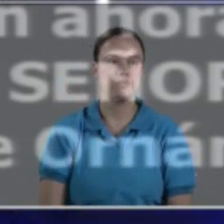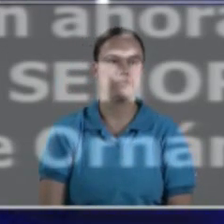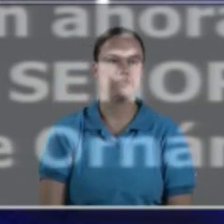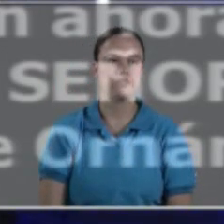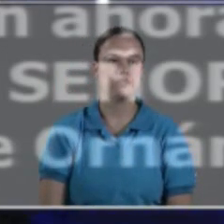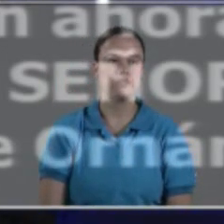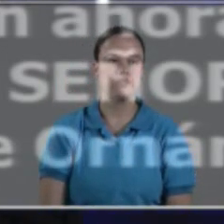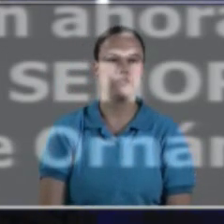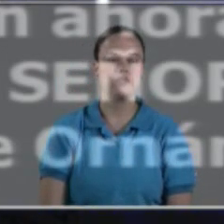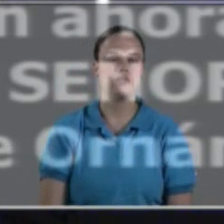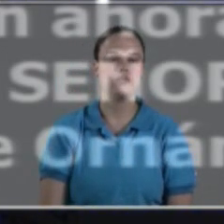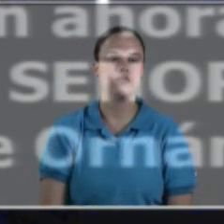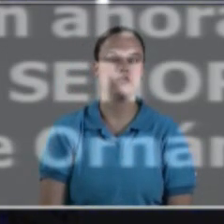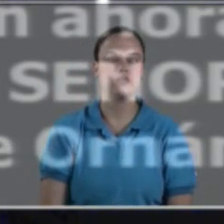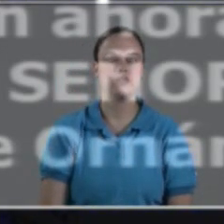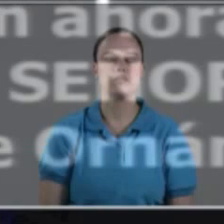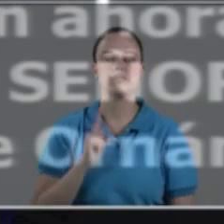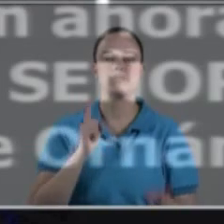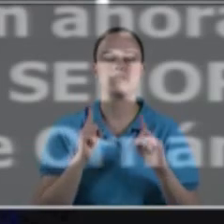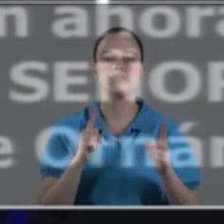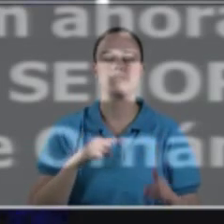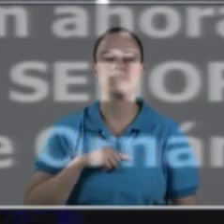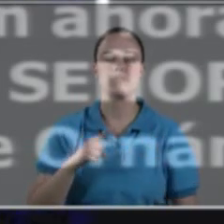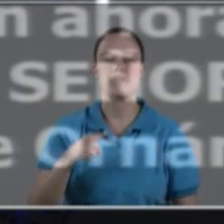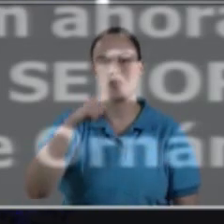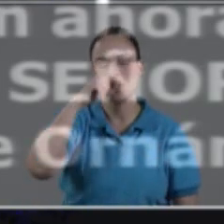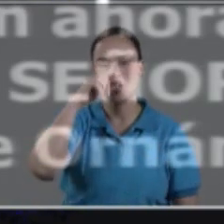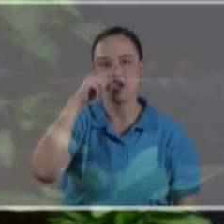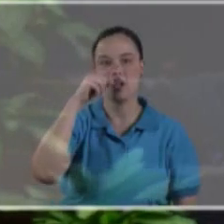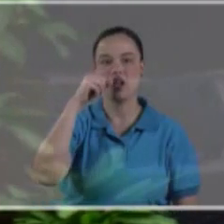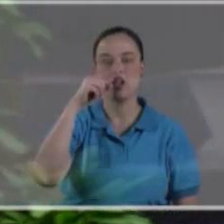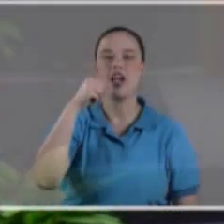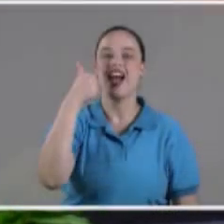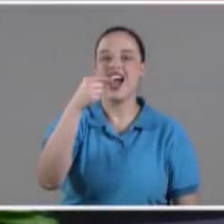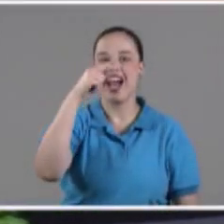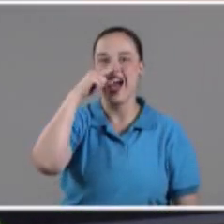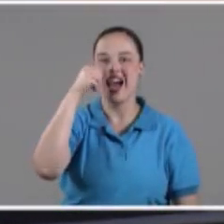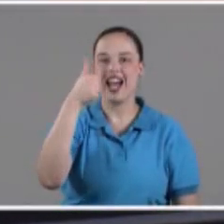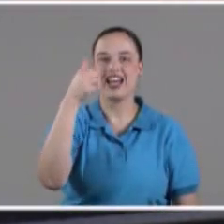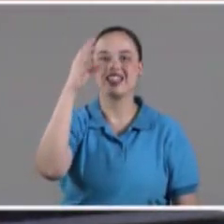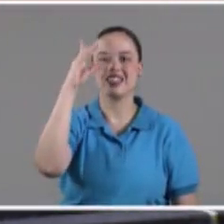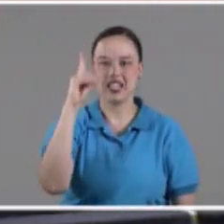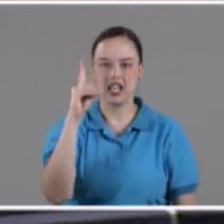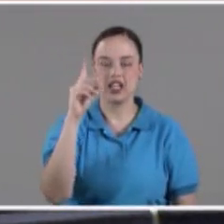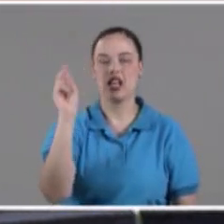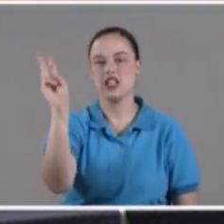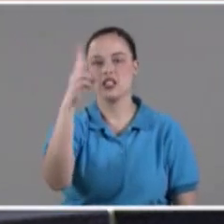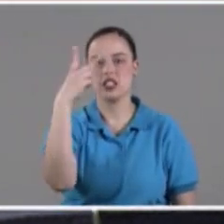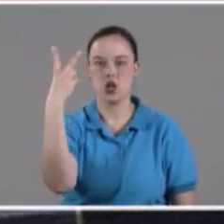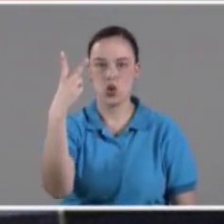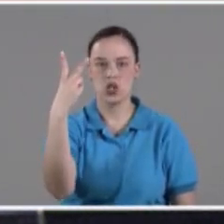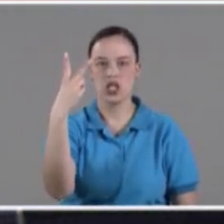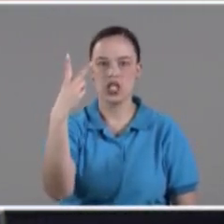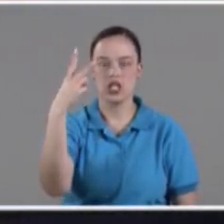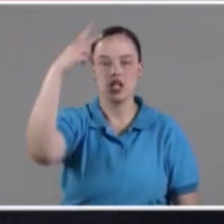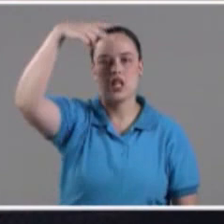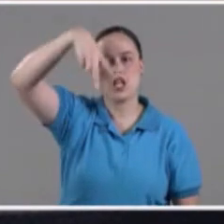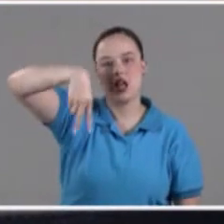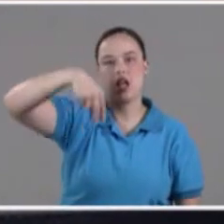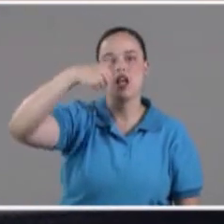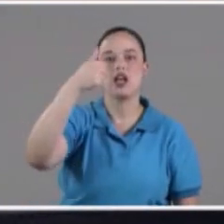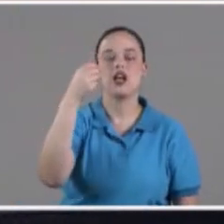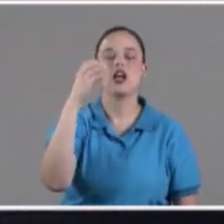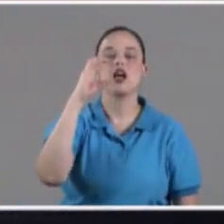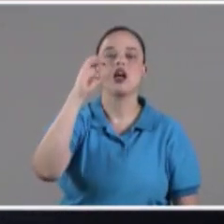la Génesis 50 cuál era a tal Cuál sería la segunda una con